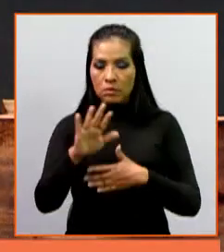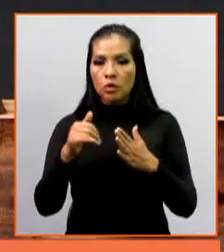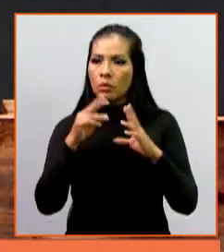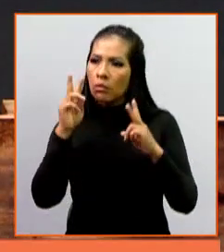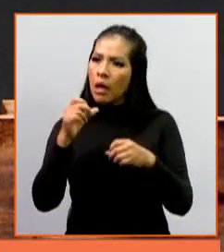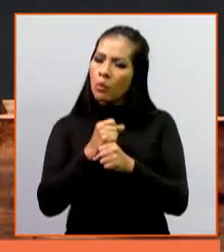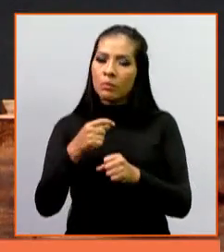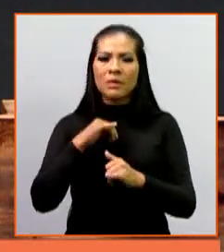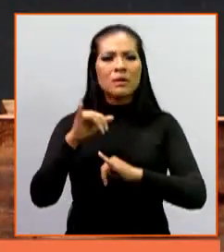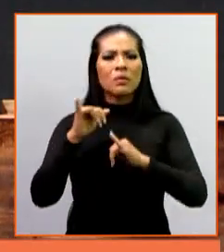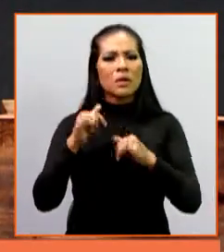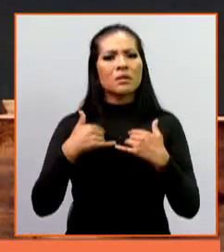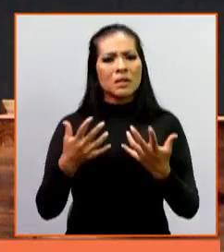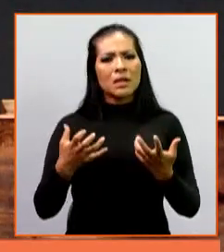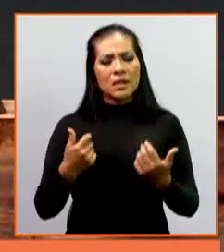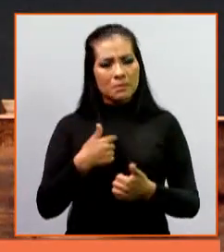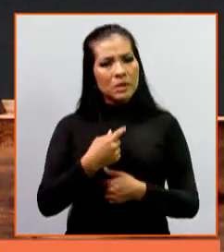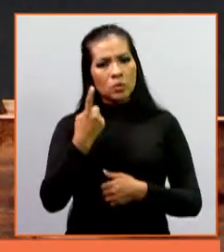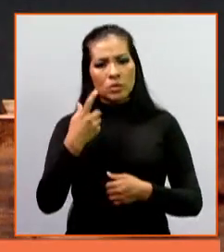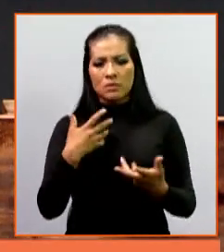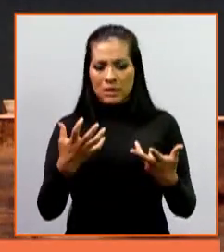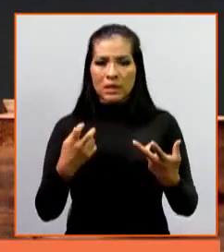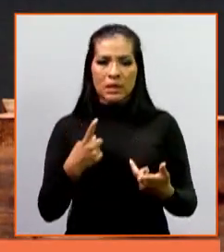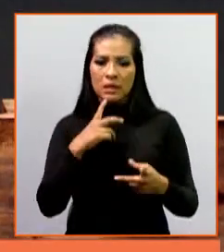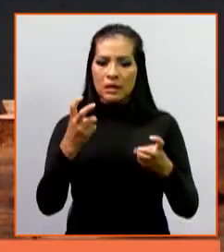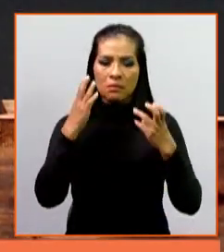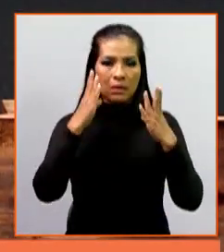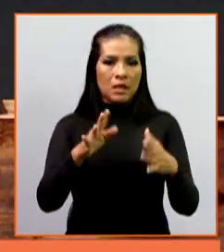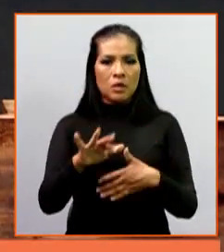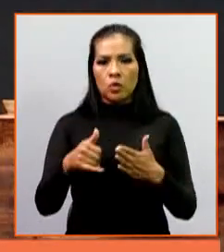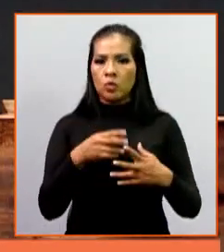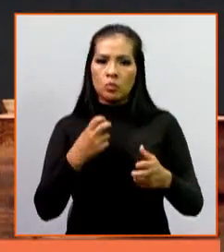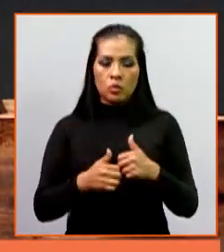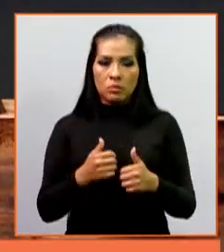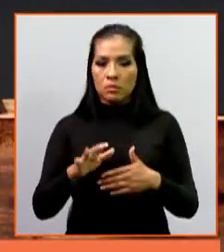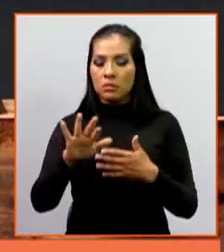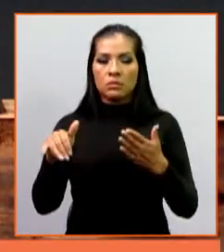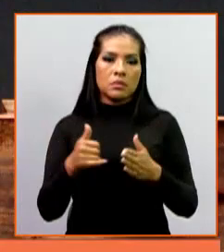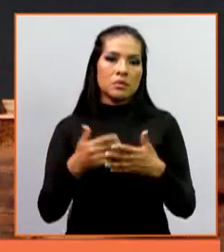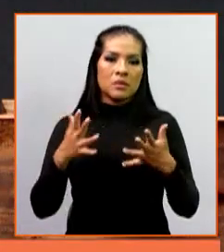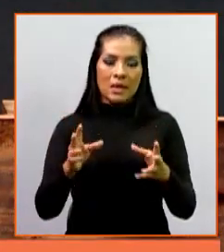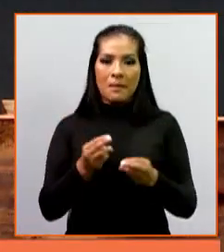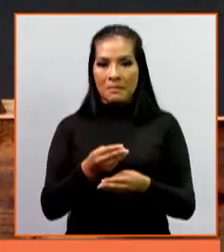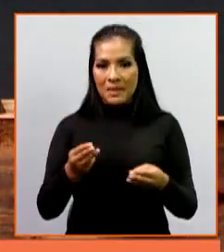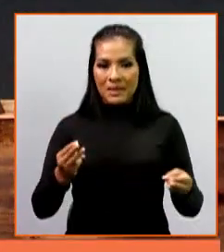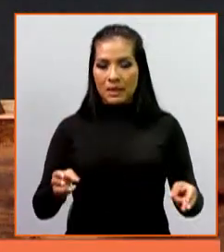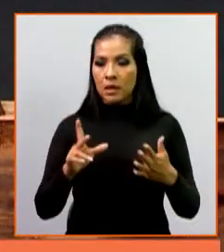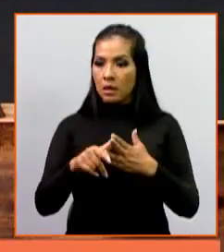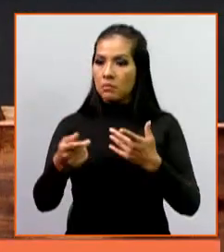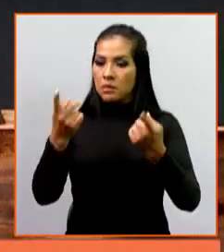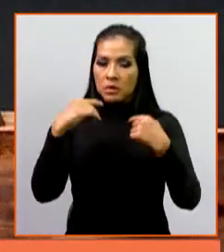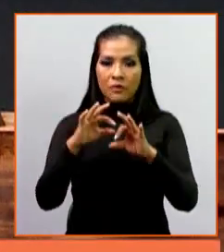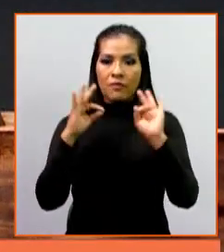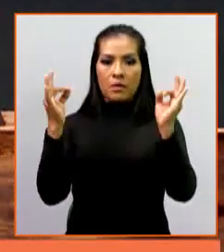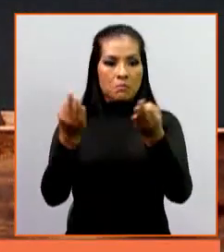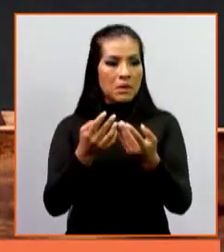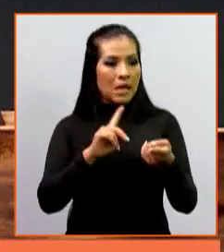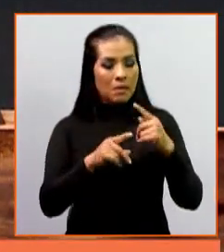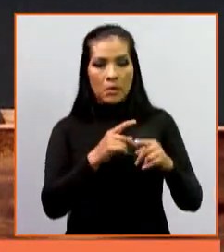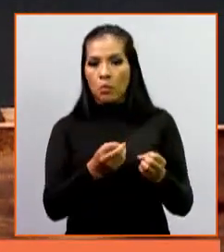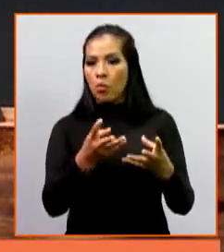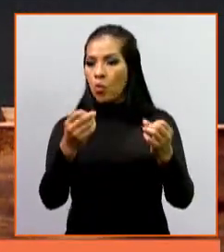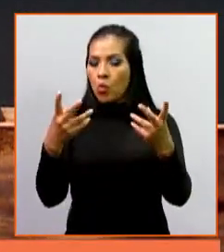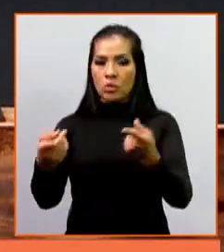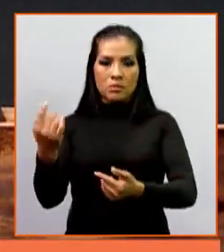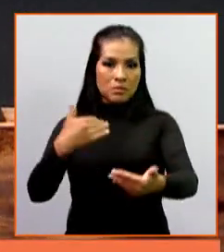hacer el unipersonal y quiero ver y problematizar. Entonces se hizo un montón de material y empezaron a venir familias, amigos, empezó a poblar mucho ese